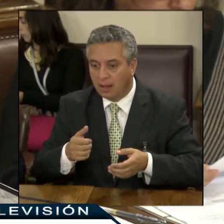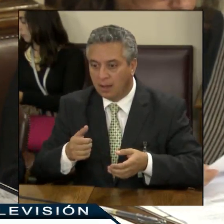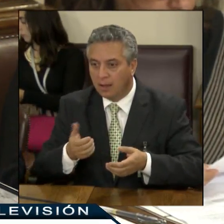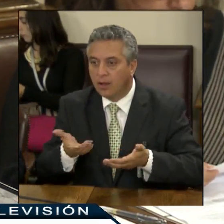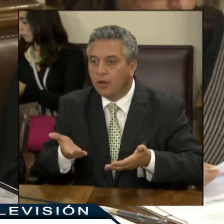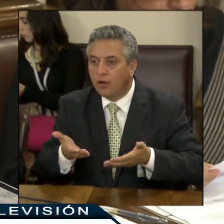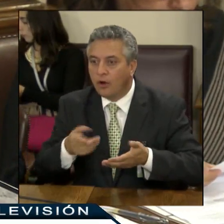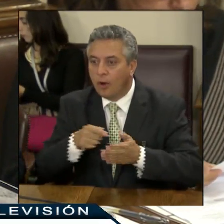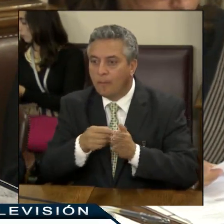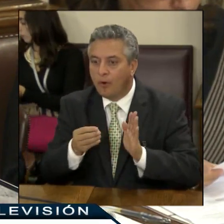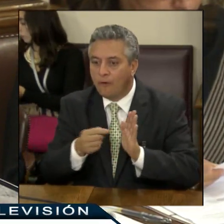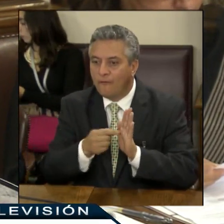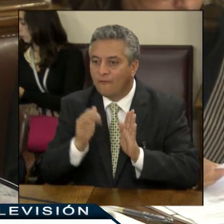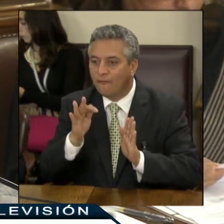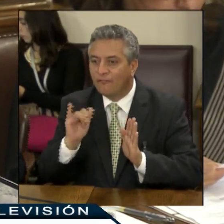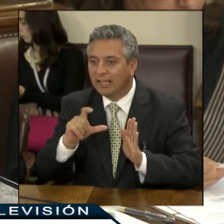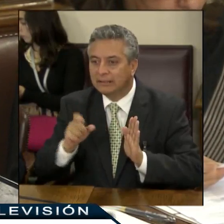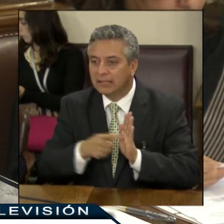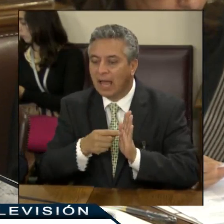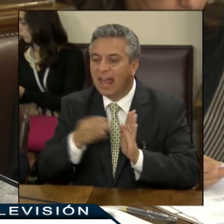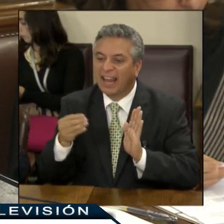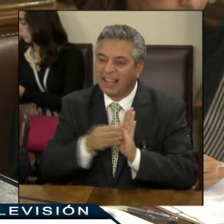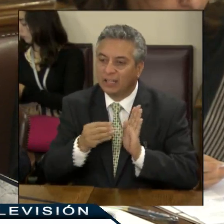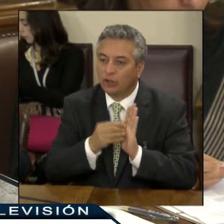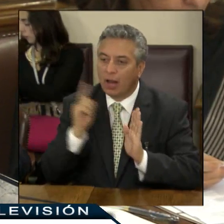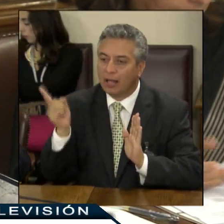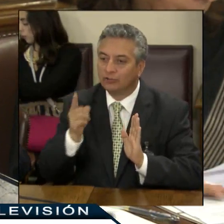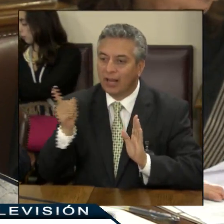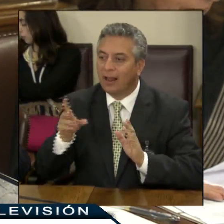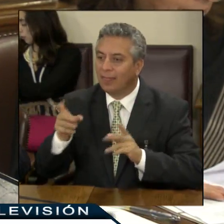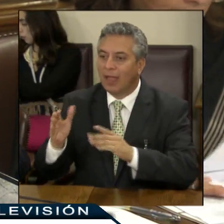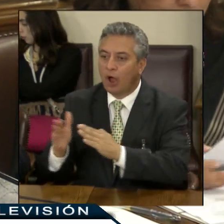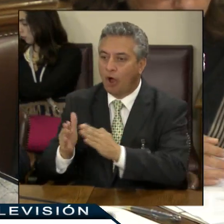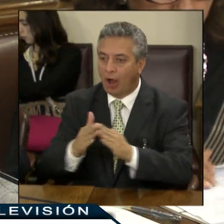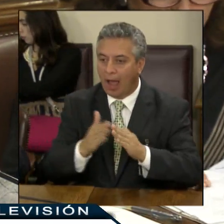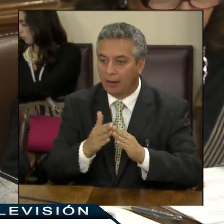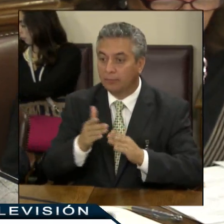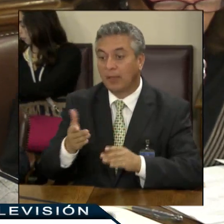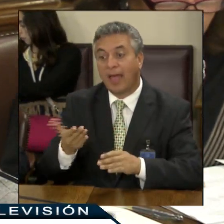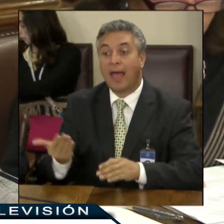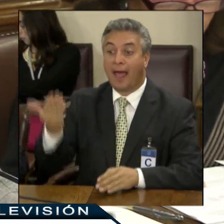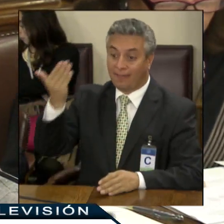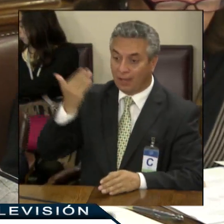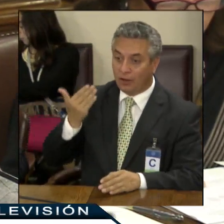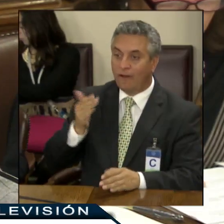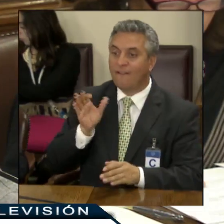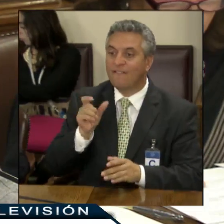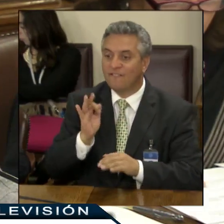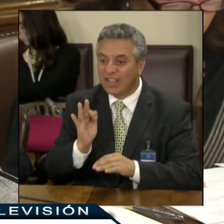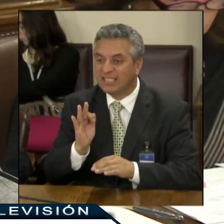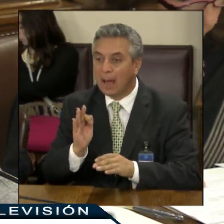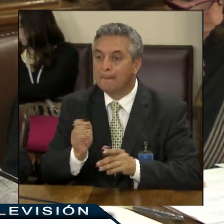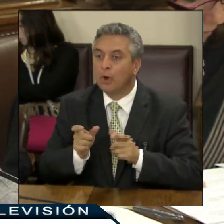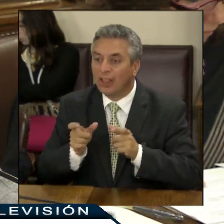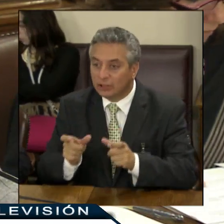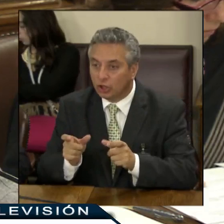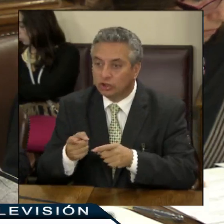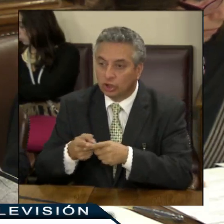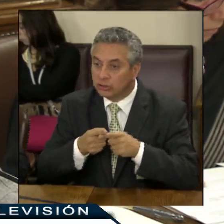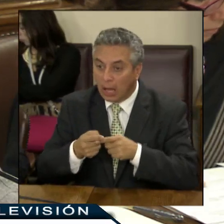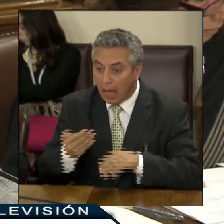del Registro Nacional de de social de hogares que es la anterior fiche protección social y que es el anterior índice